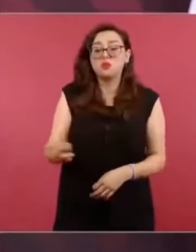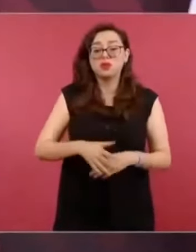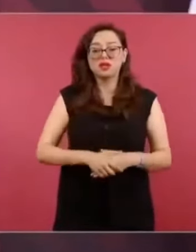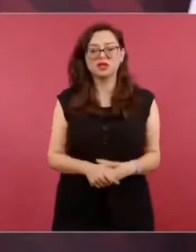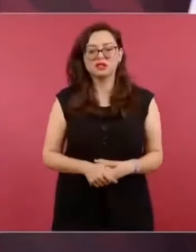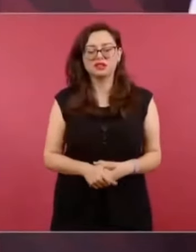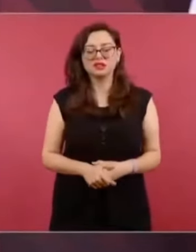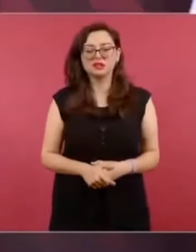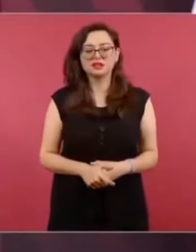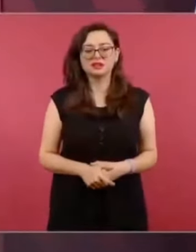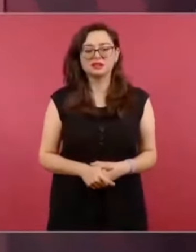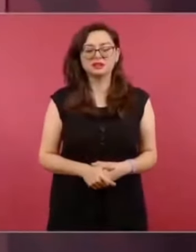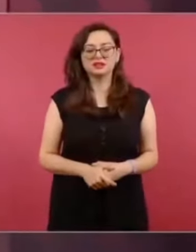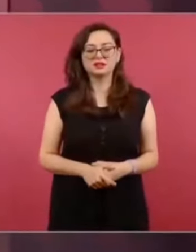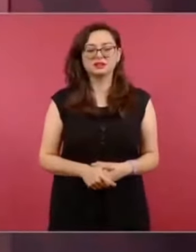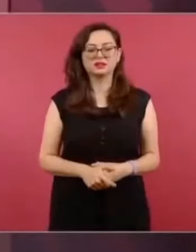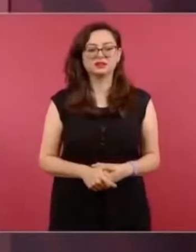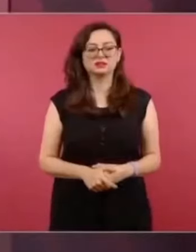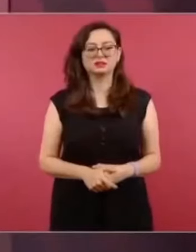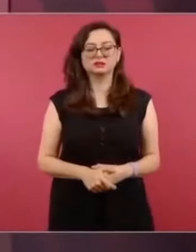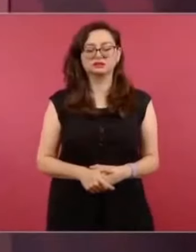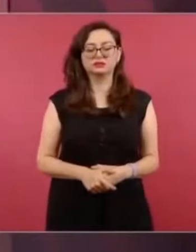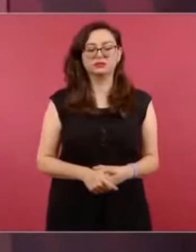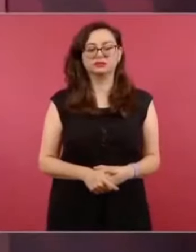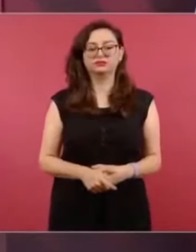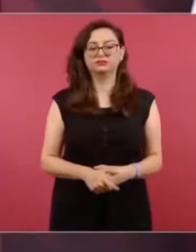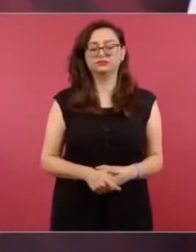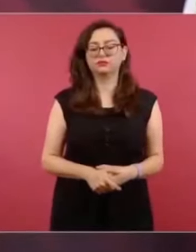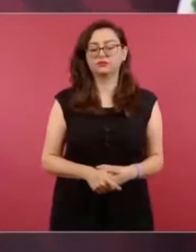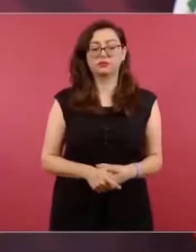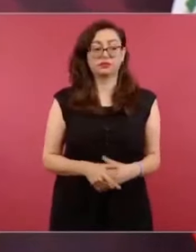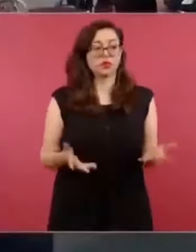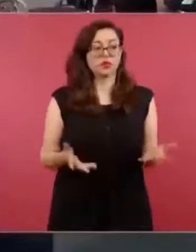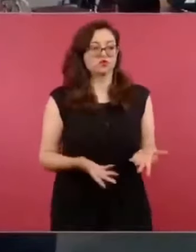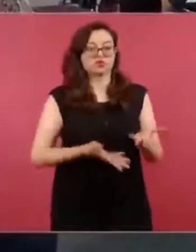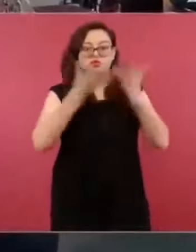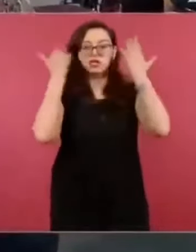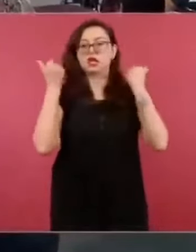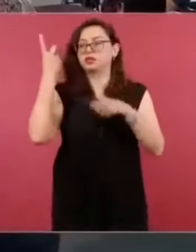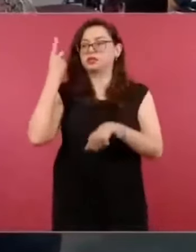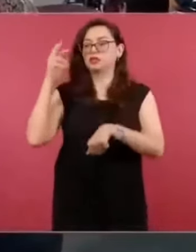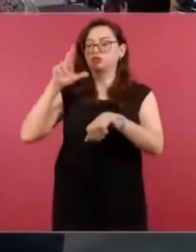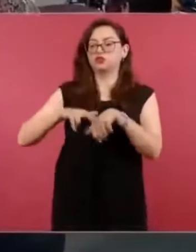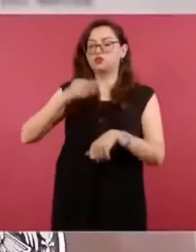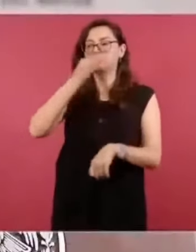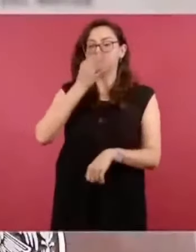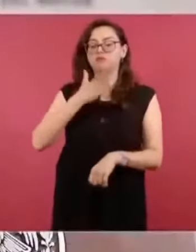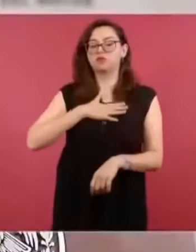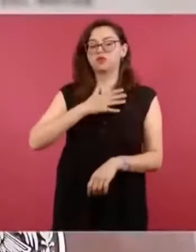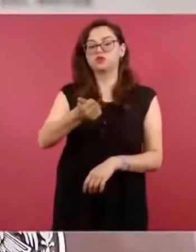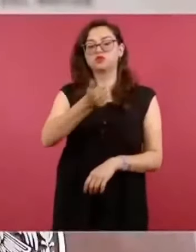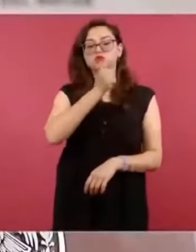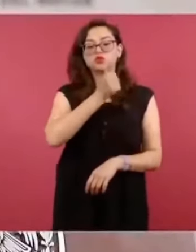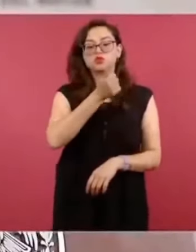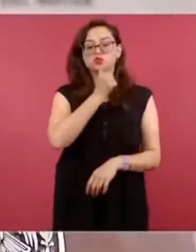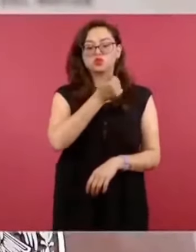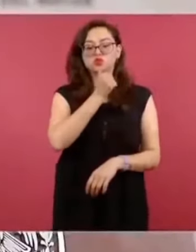juez no sé no me informado el director de Pemex Sí claro